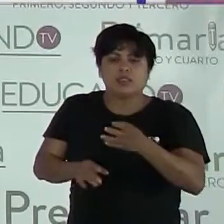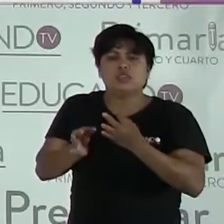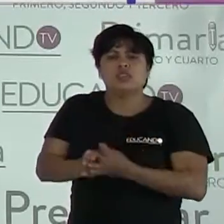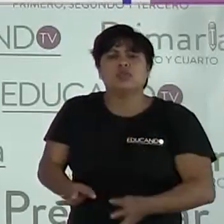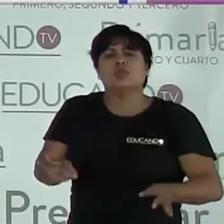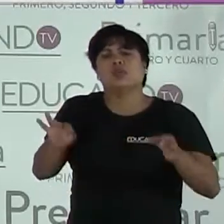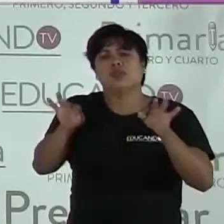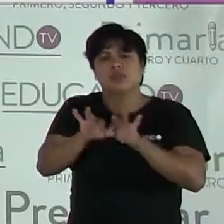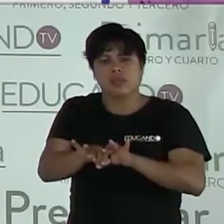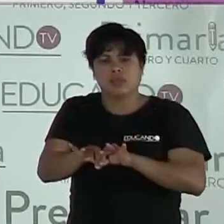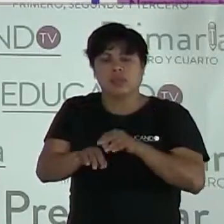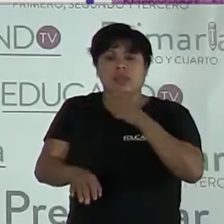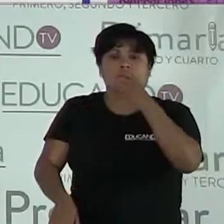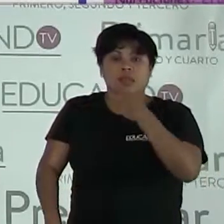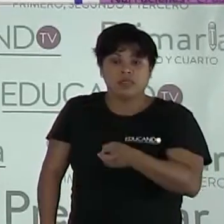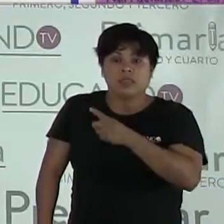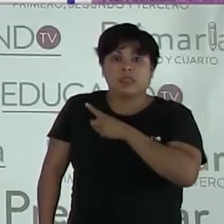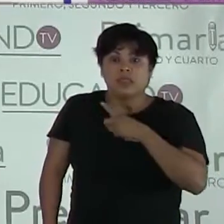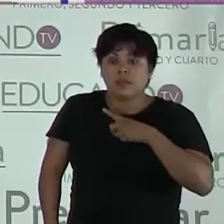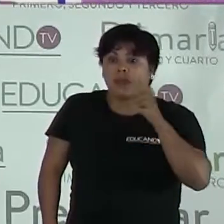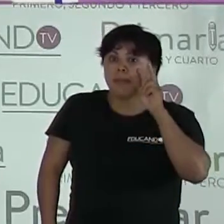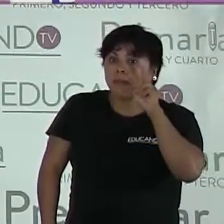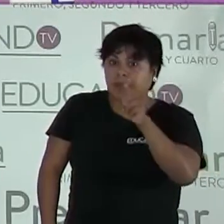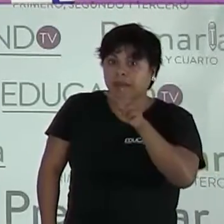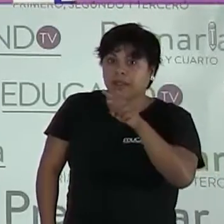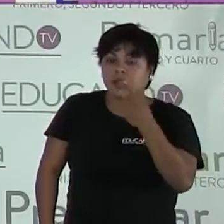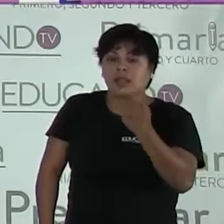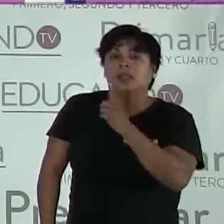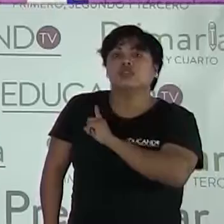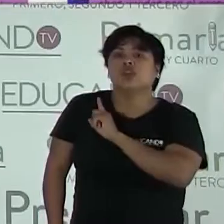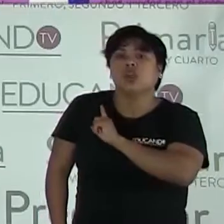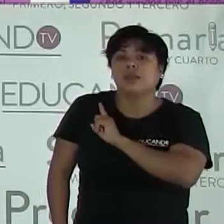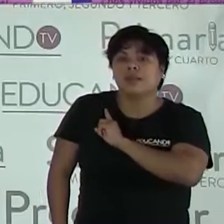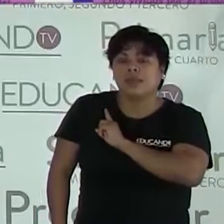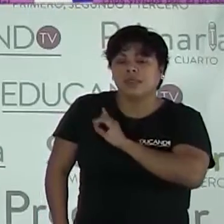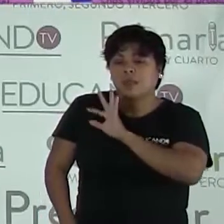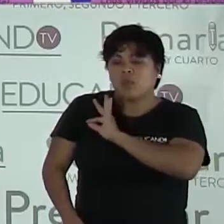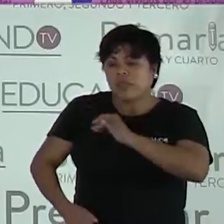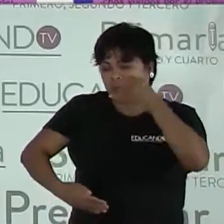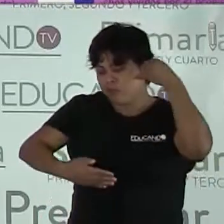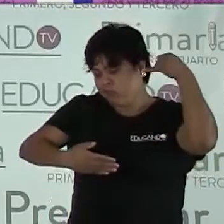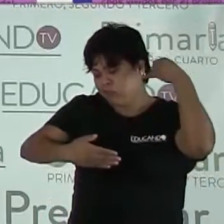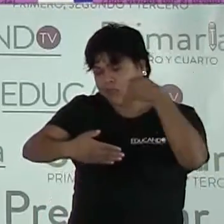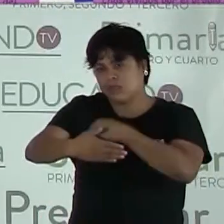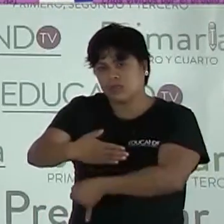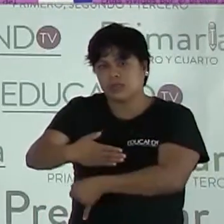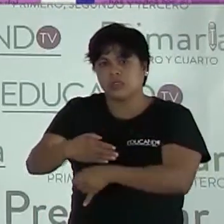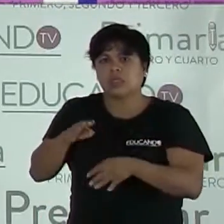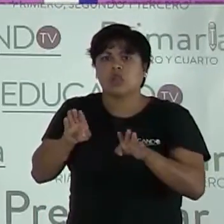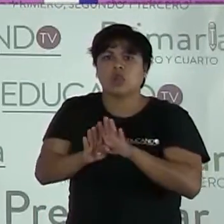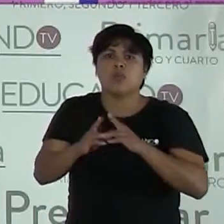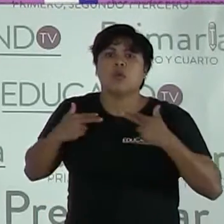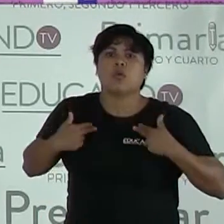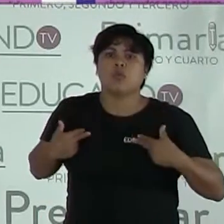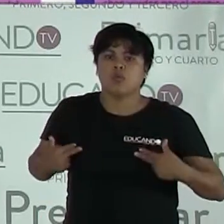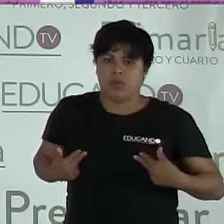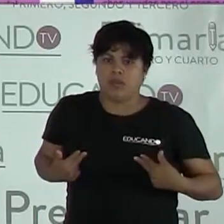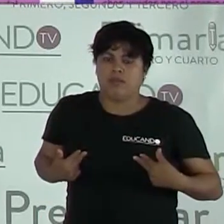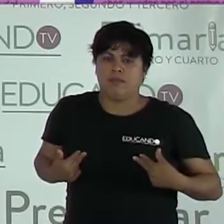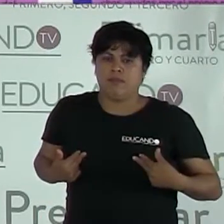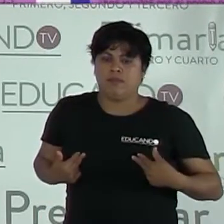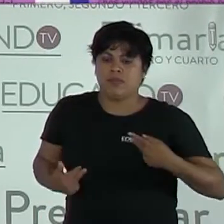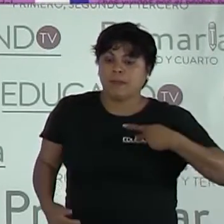muy importante que destaquemos que solamente profundizan en la parte humana de la